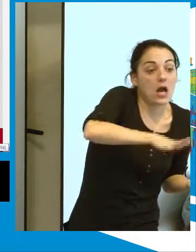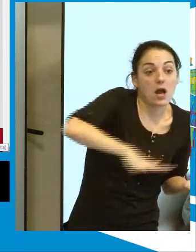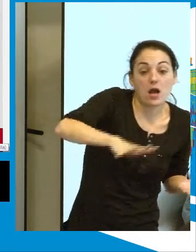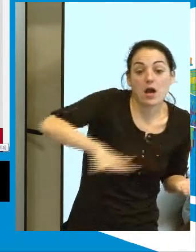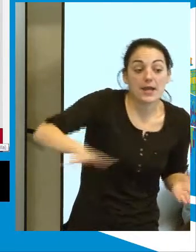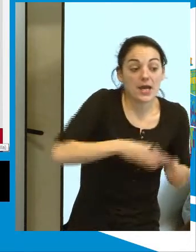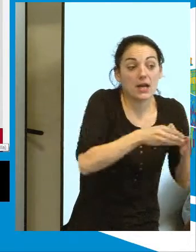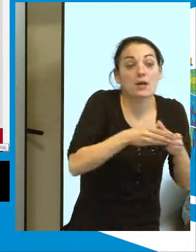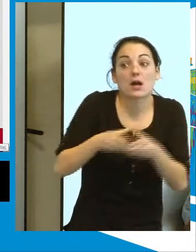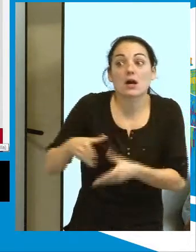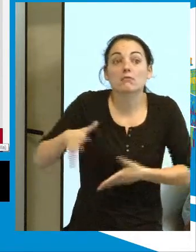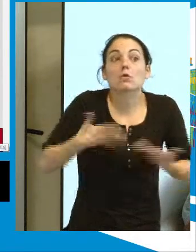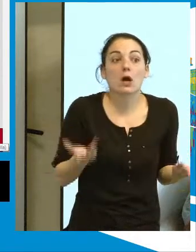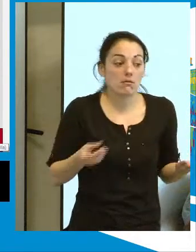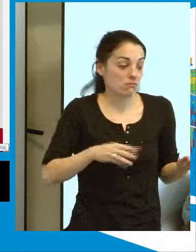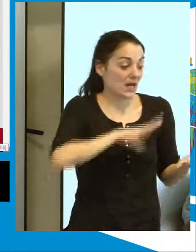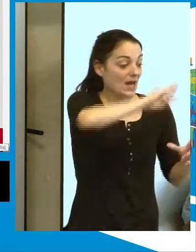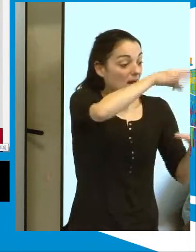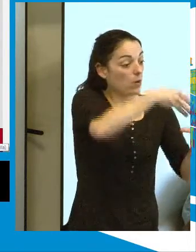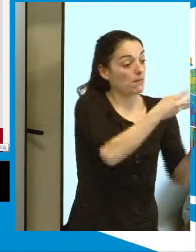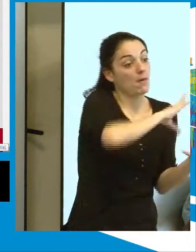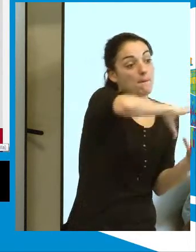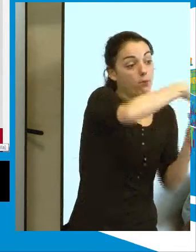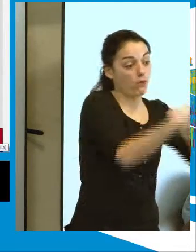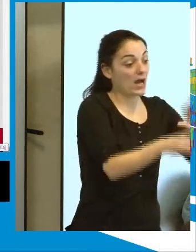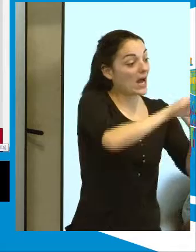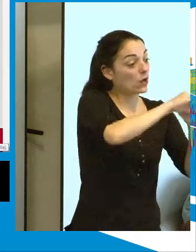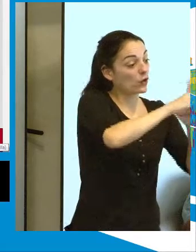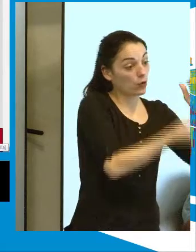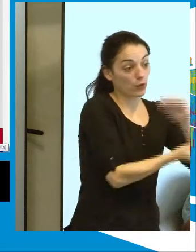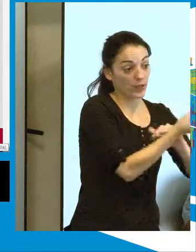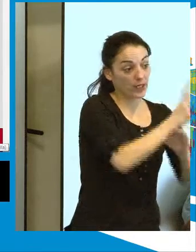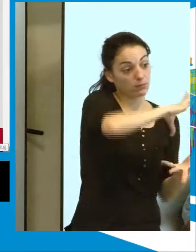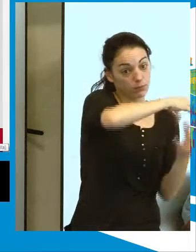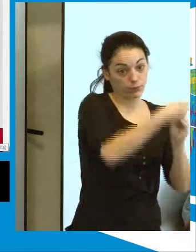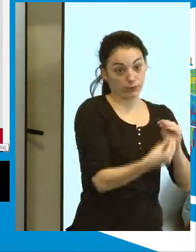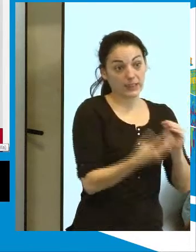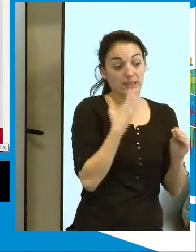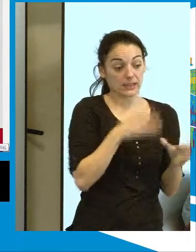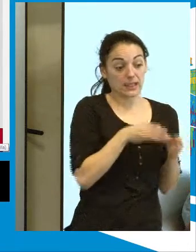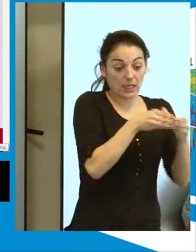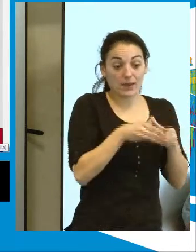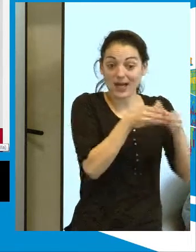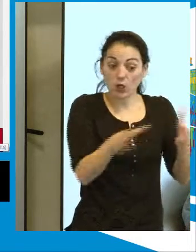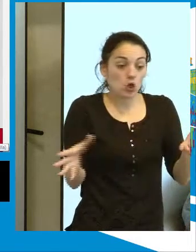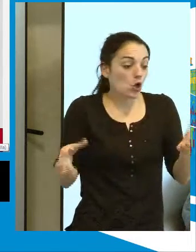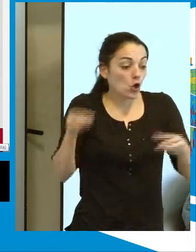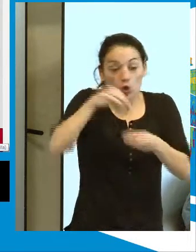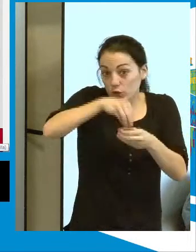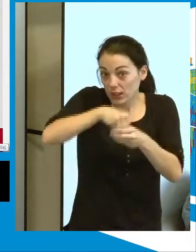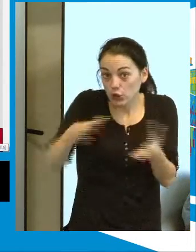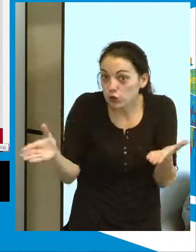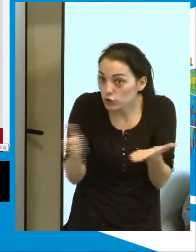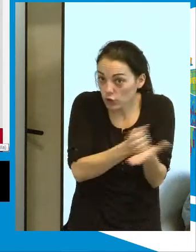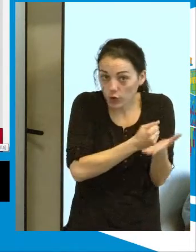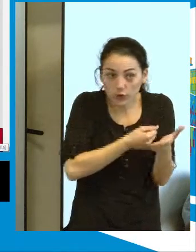Se adapta al mapa de la web, ¿no? Y al código, digamos, de la web origen. Por lo tanto, podemos navegar por todos los contenidos, podemos